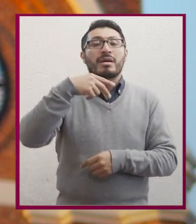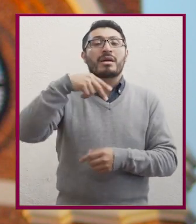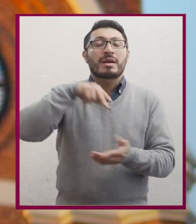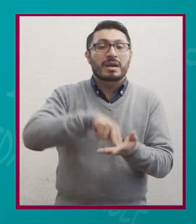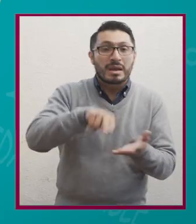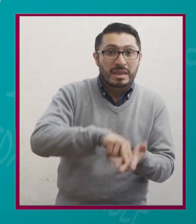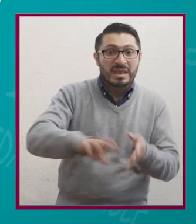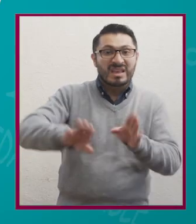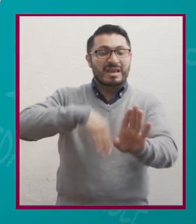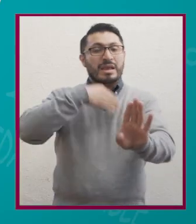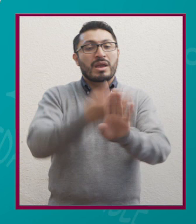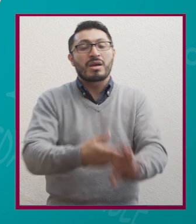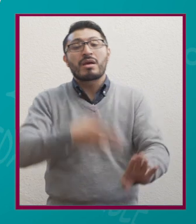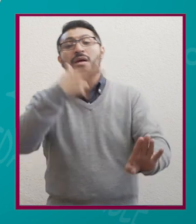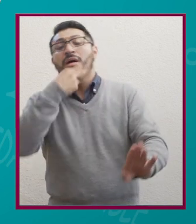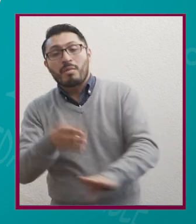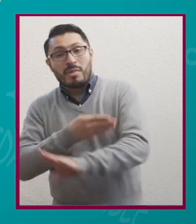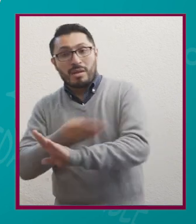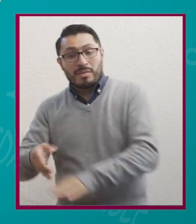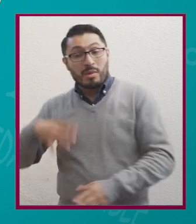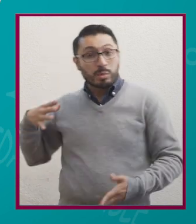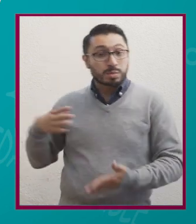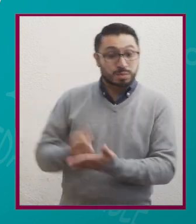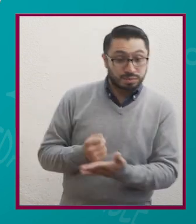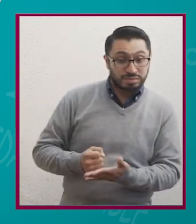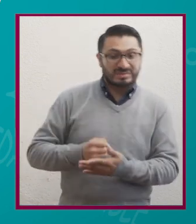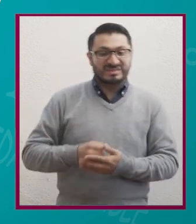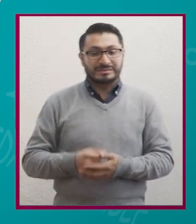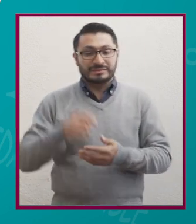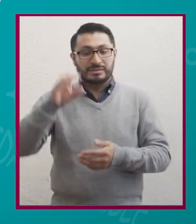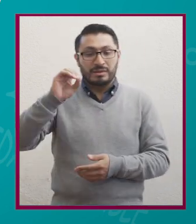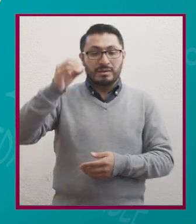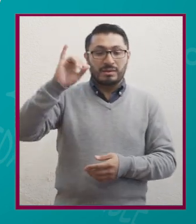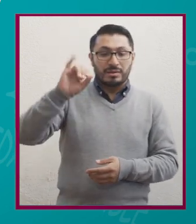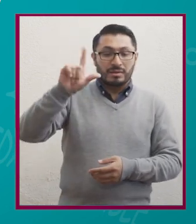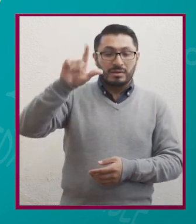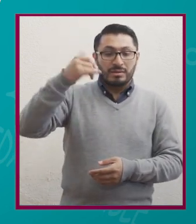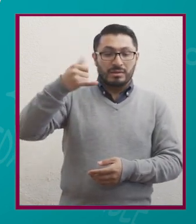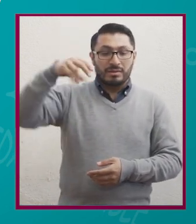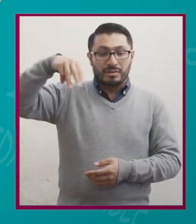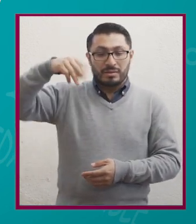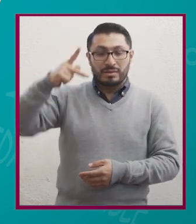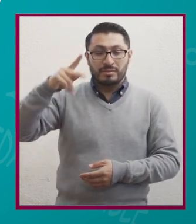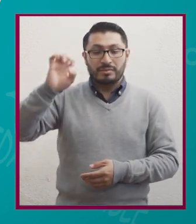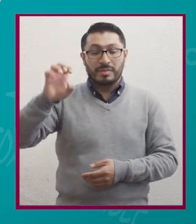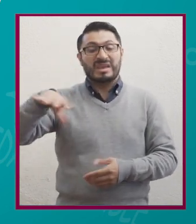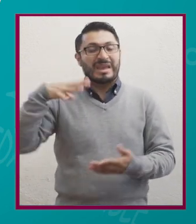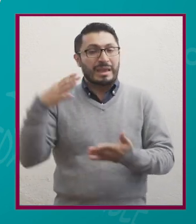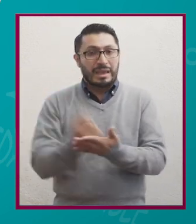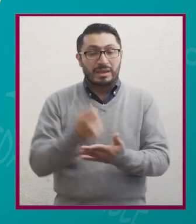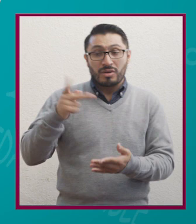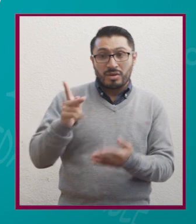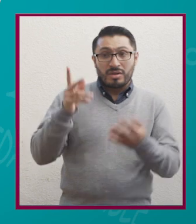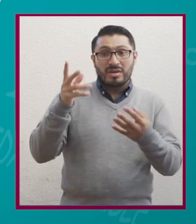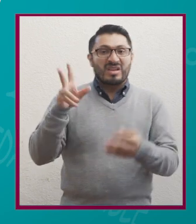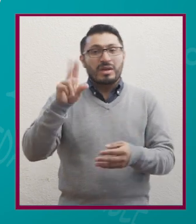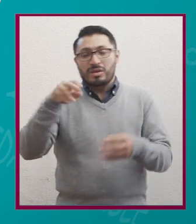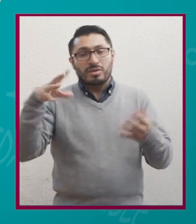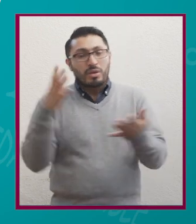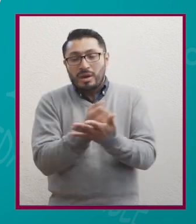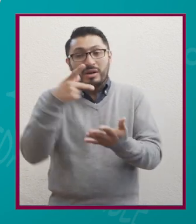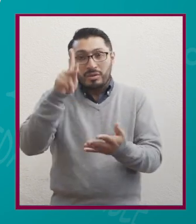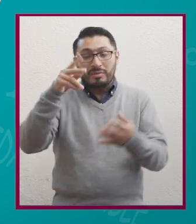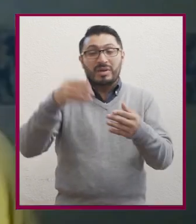ganarle. Olympe de Gouges no fue la primera en defender los derechos de la mujer. Sin embargo, marcó un antes y después en esa